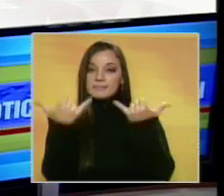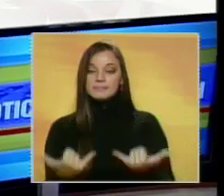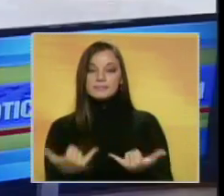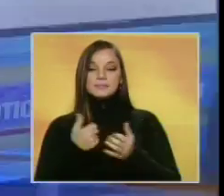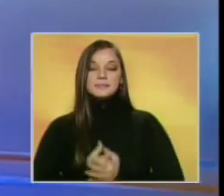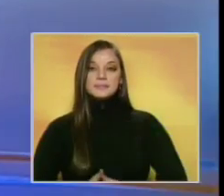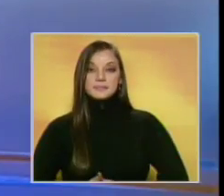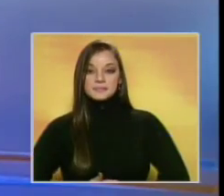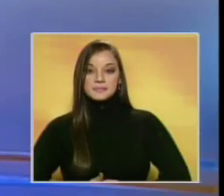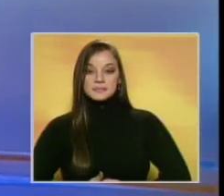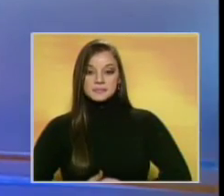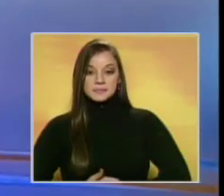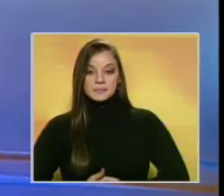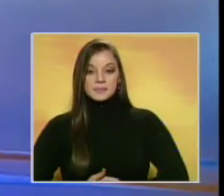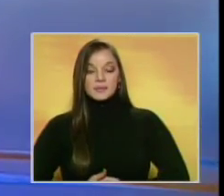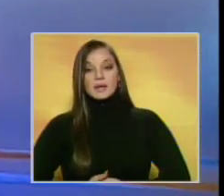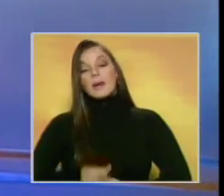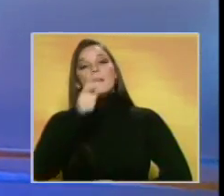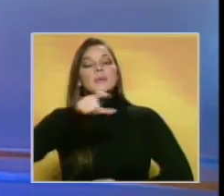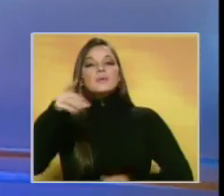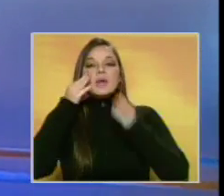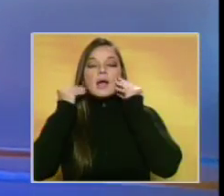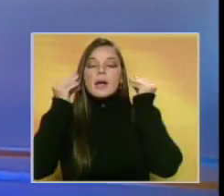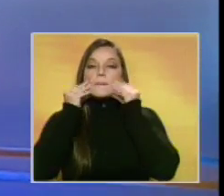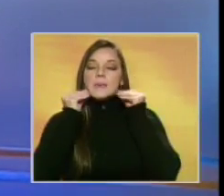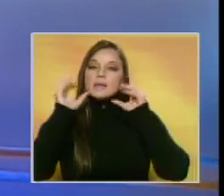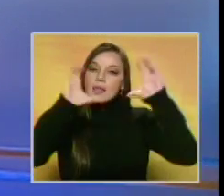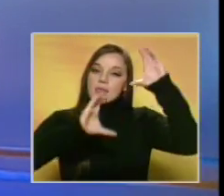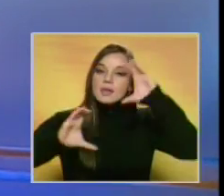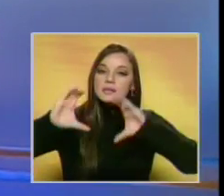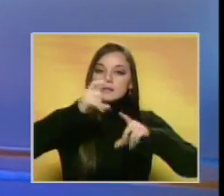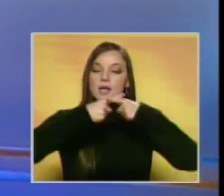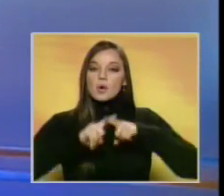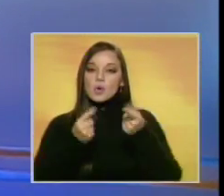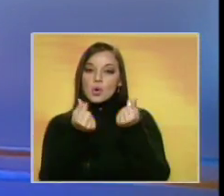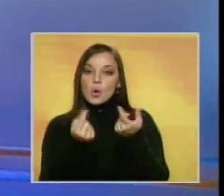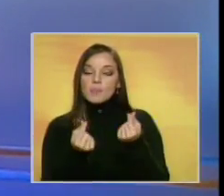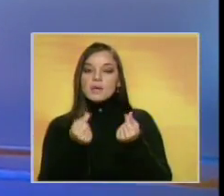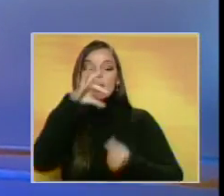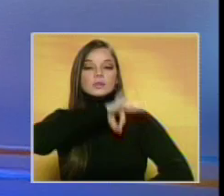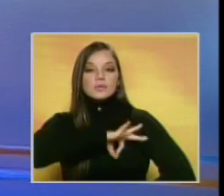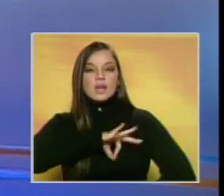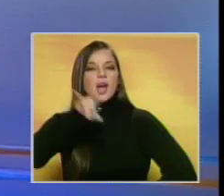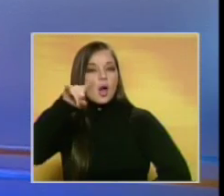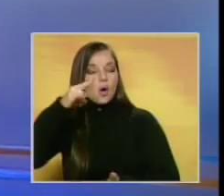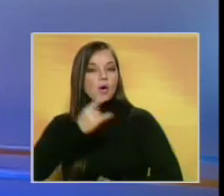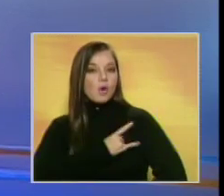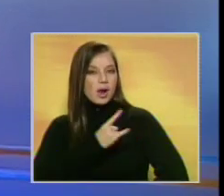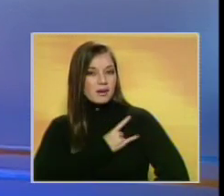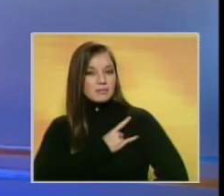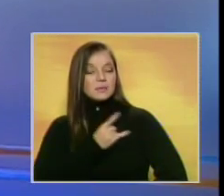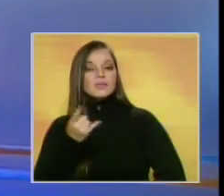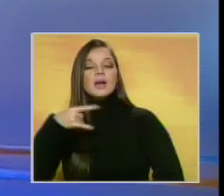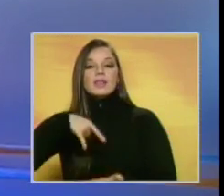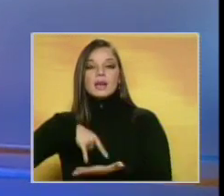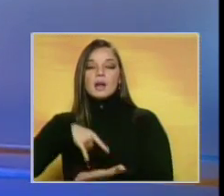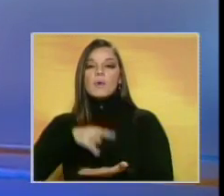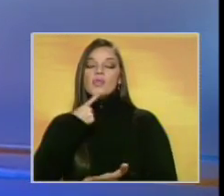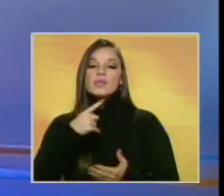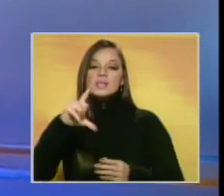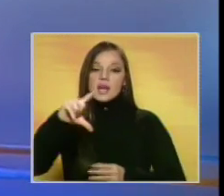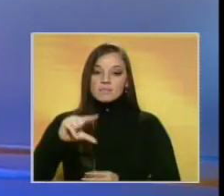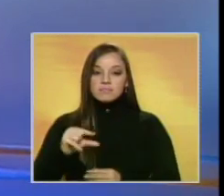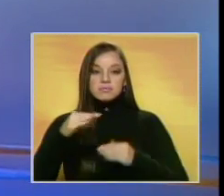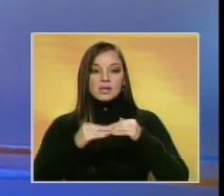inmediato. Expertos de la Facultad de Ciencias Económicas y Sociales de la Universidad de Carabobo aseguraron que el recorte del cupo para